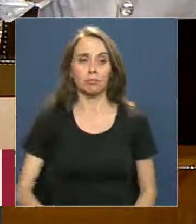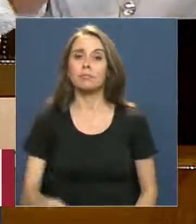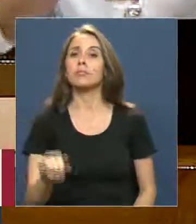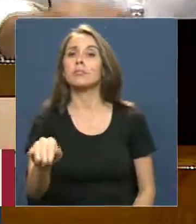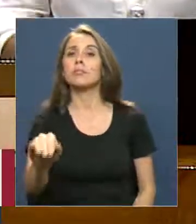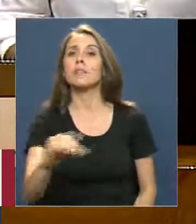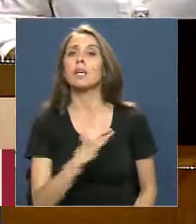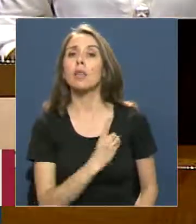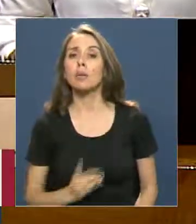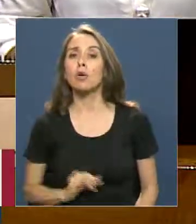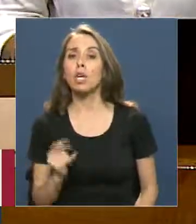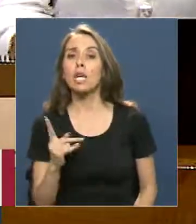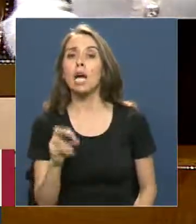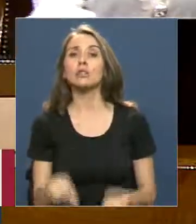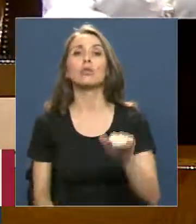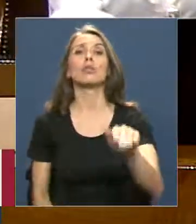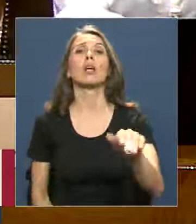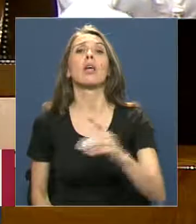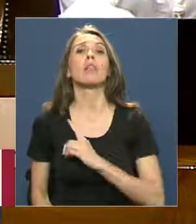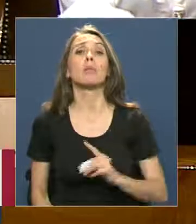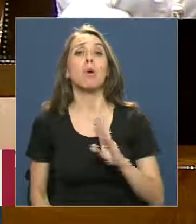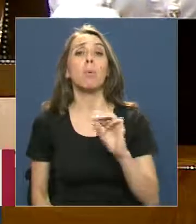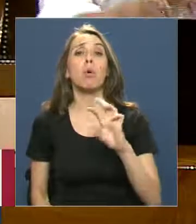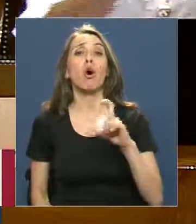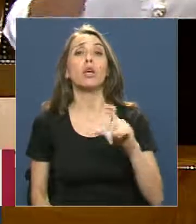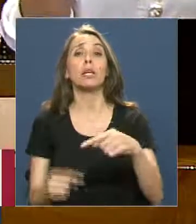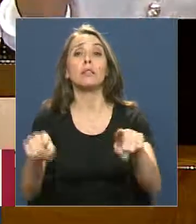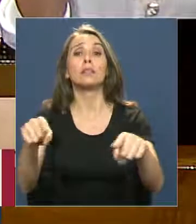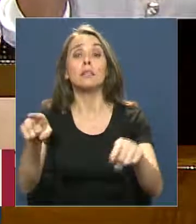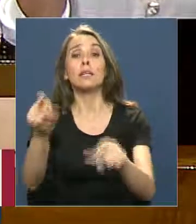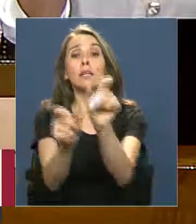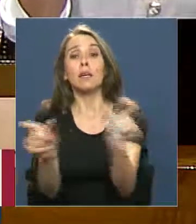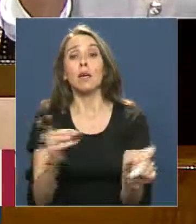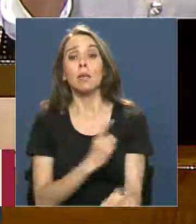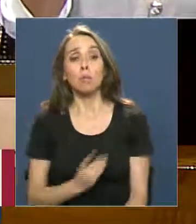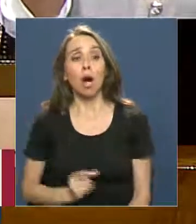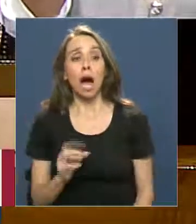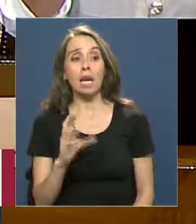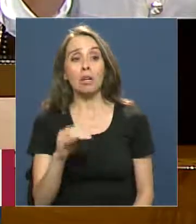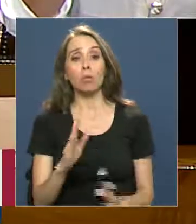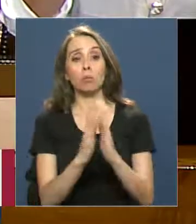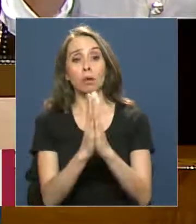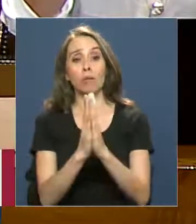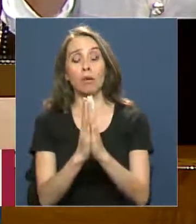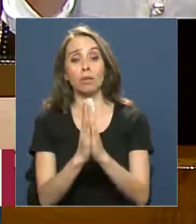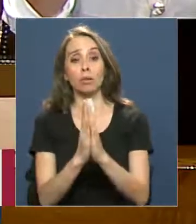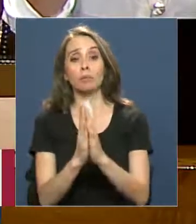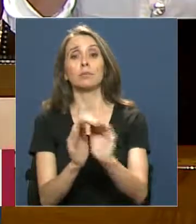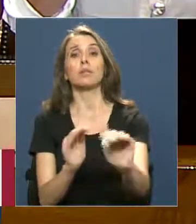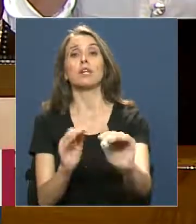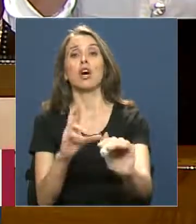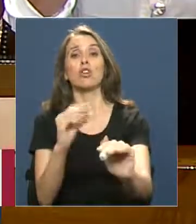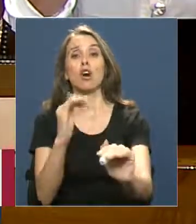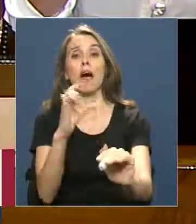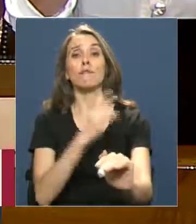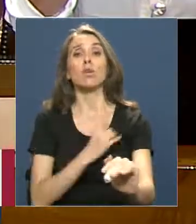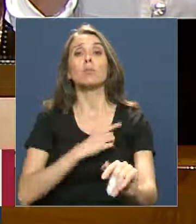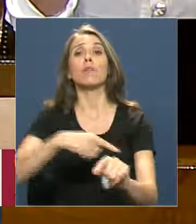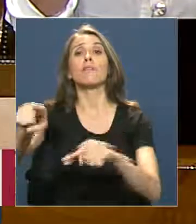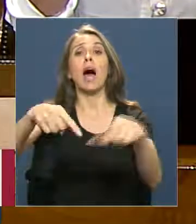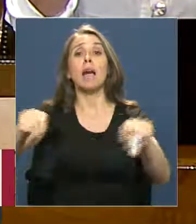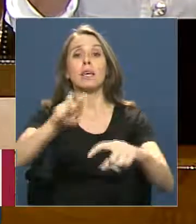Diputado Jackson, diputado Boric, diputado Alarcón, por favor, les ruego, diputado Rocafull, les ruego tomar